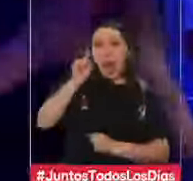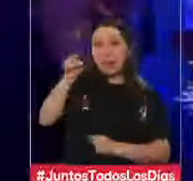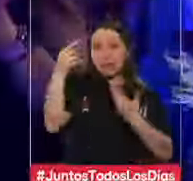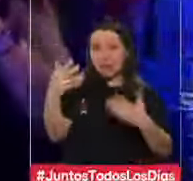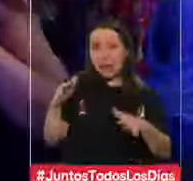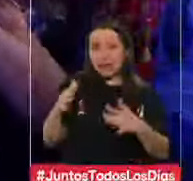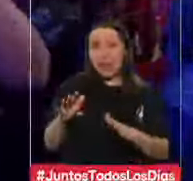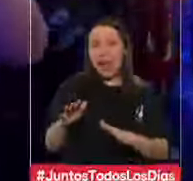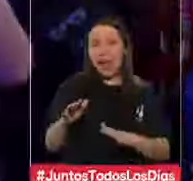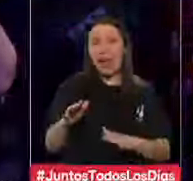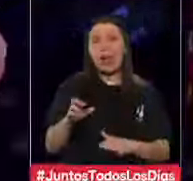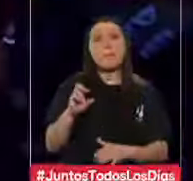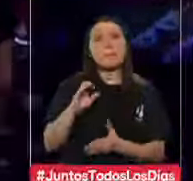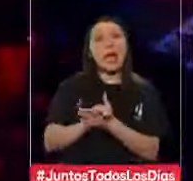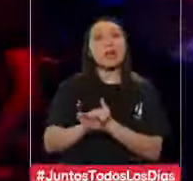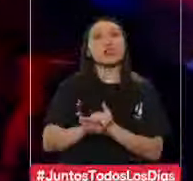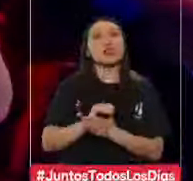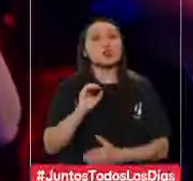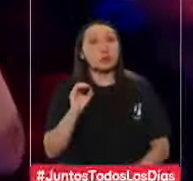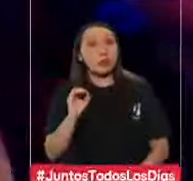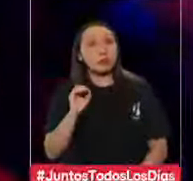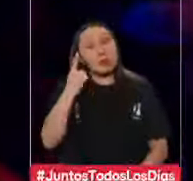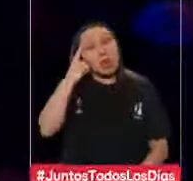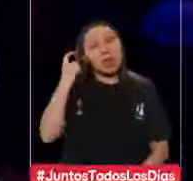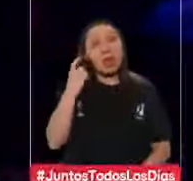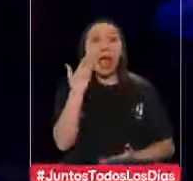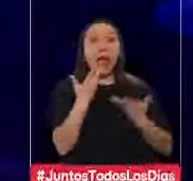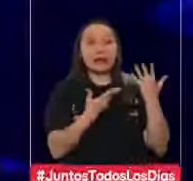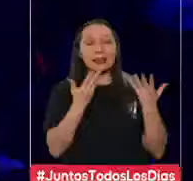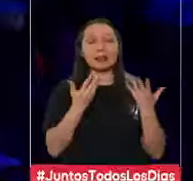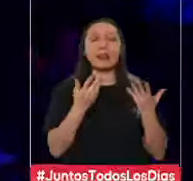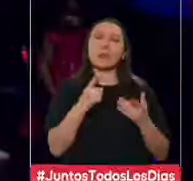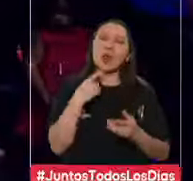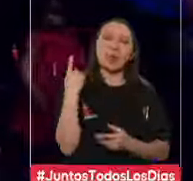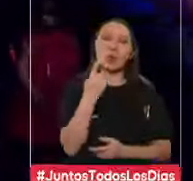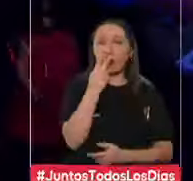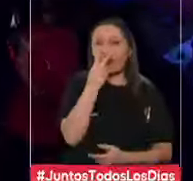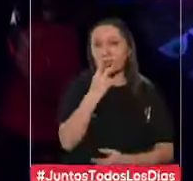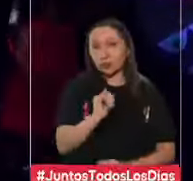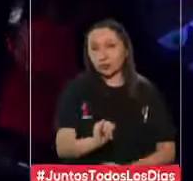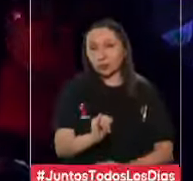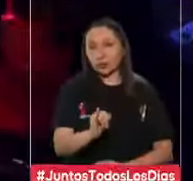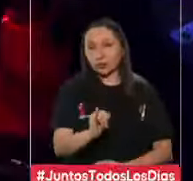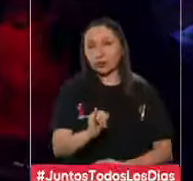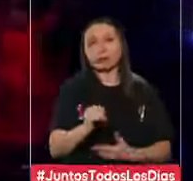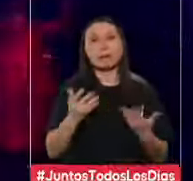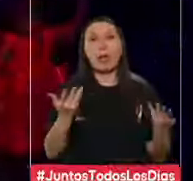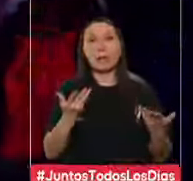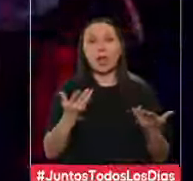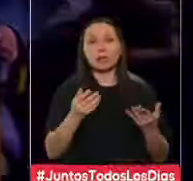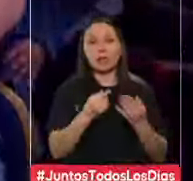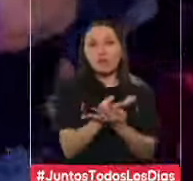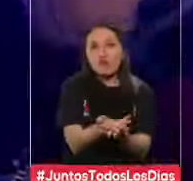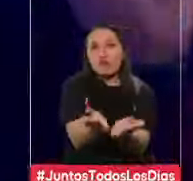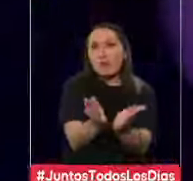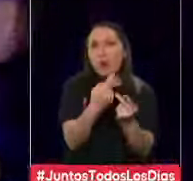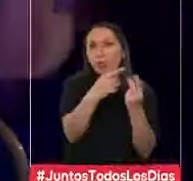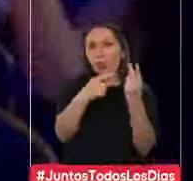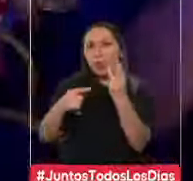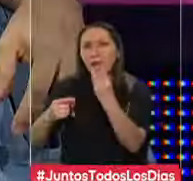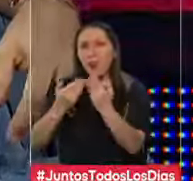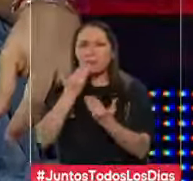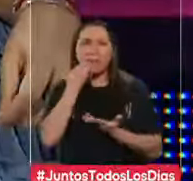¿a Pancho? ¿A quién? Yo creo que los artistas, en realidad. Nos vemos todos ya, ¿sí o no? Oye, pero es que la parrilla está como de festival. Es que